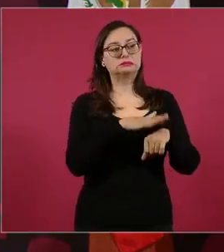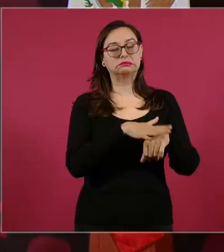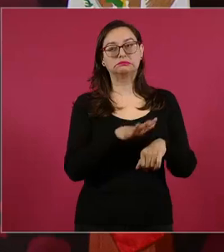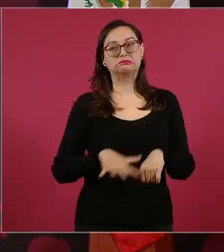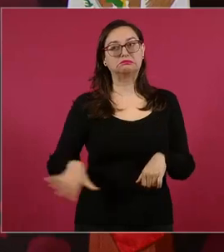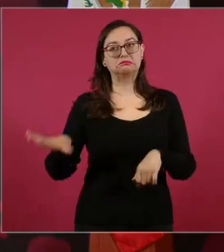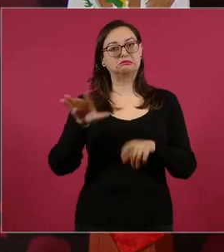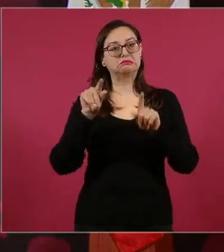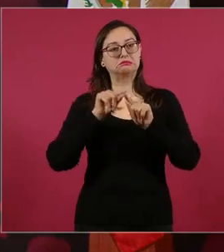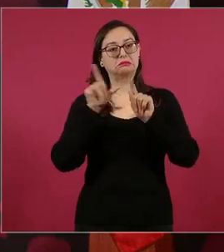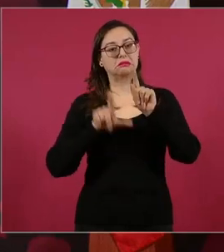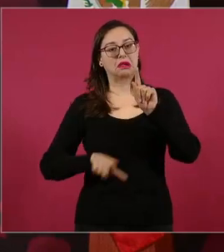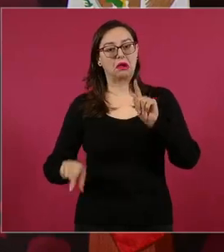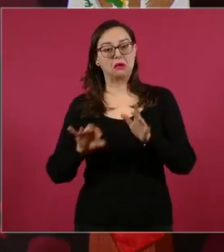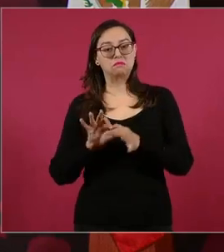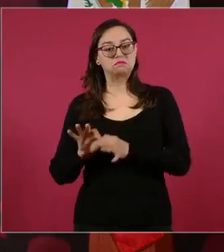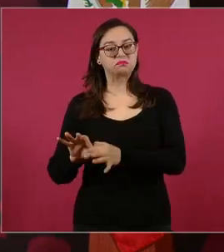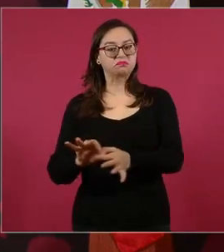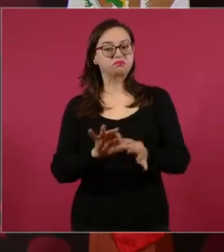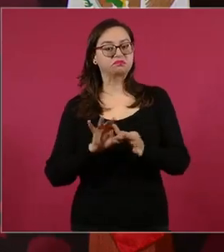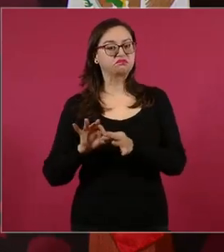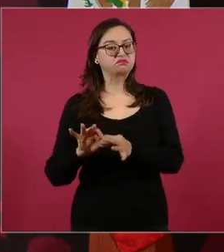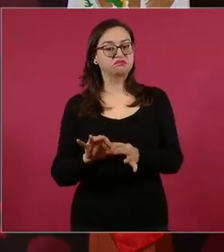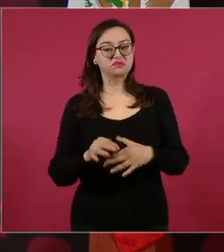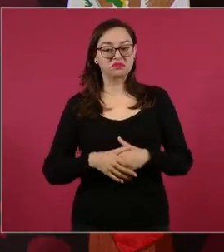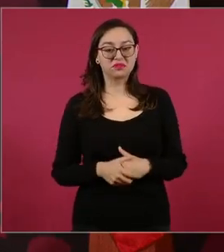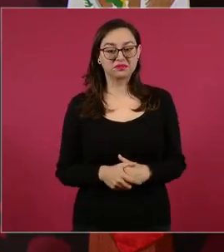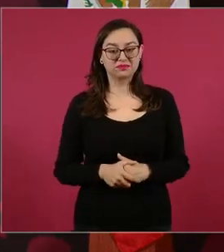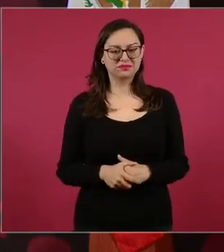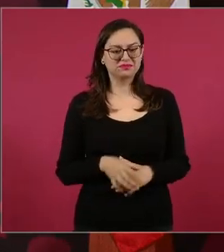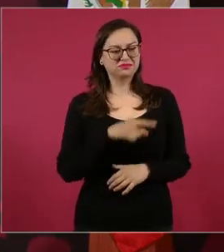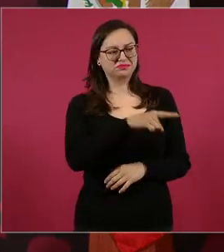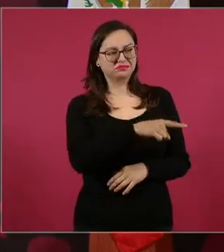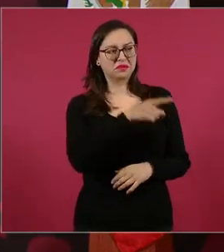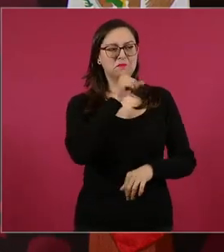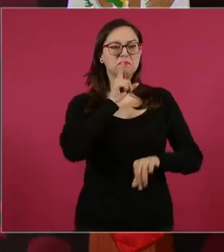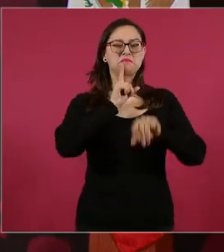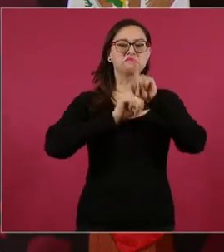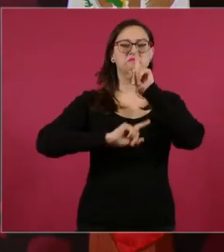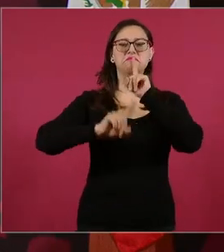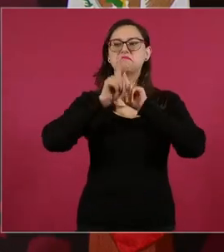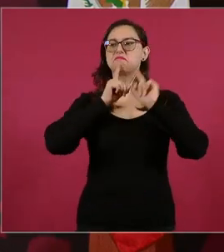tomaron la estrategia de la guerra sucia